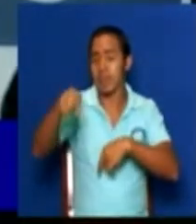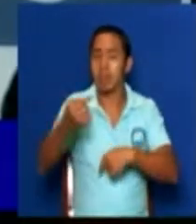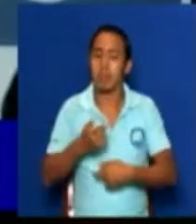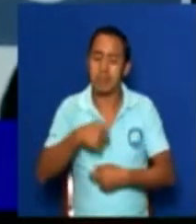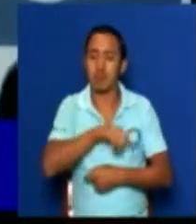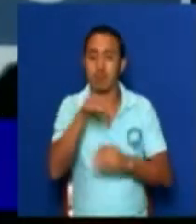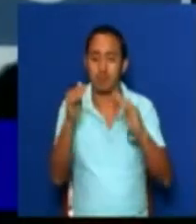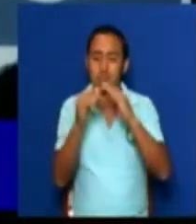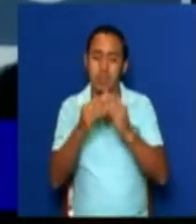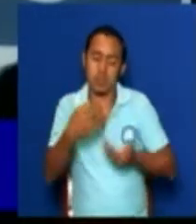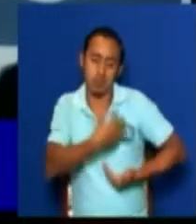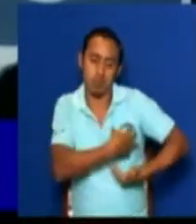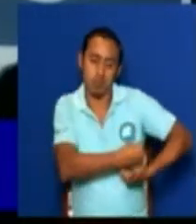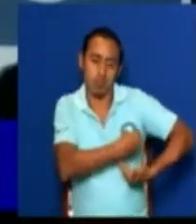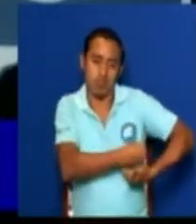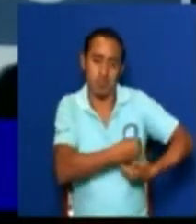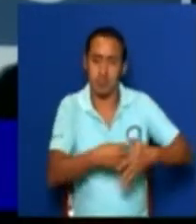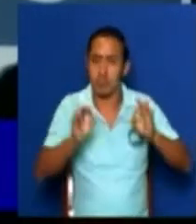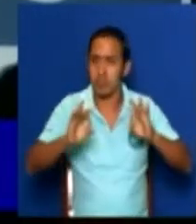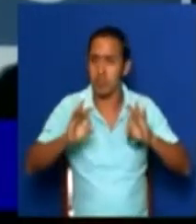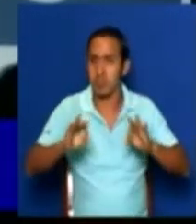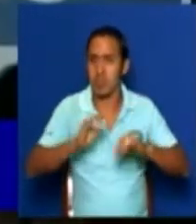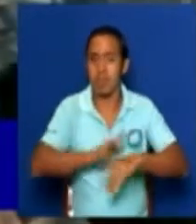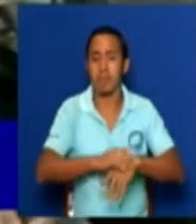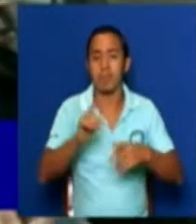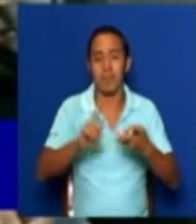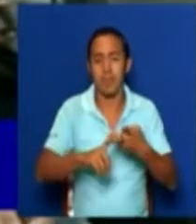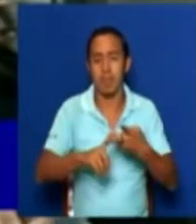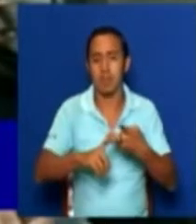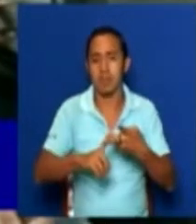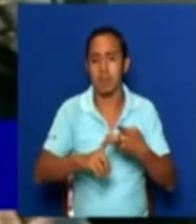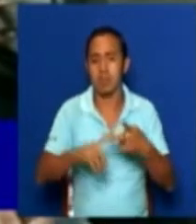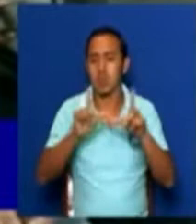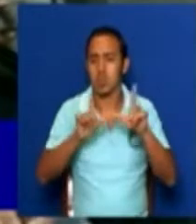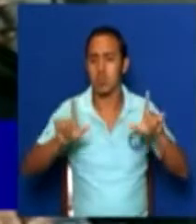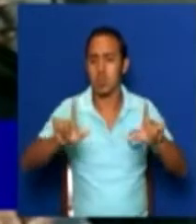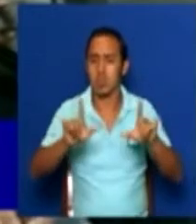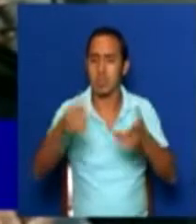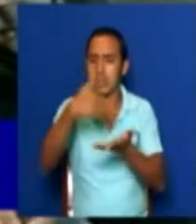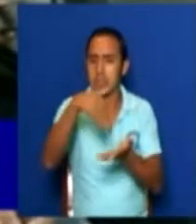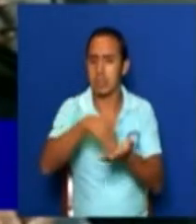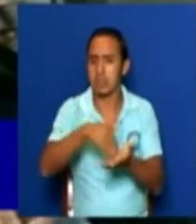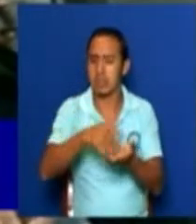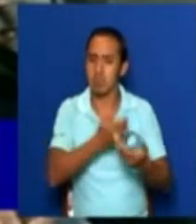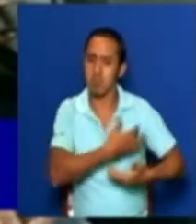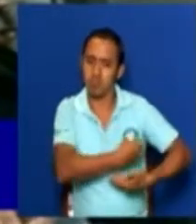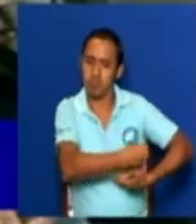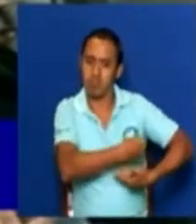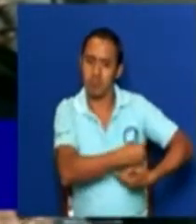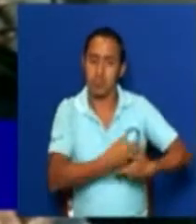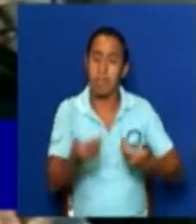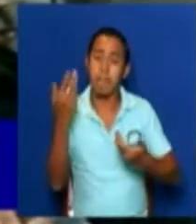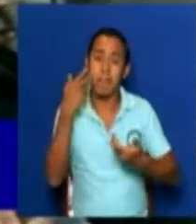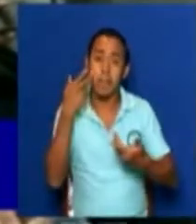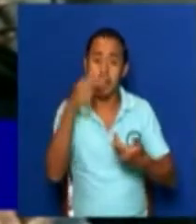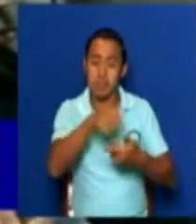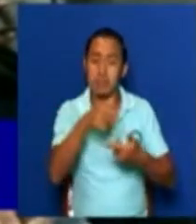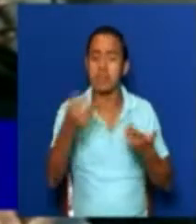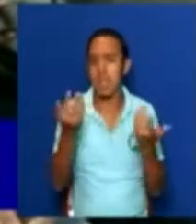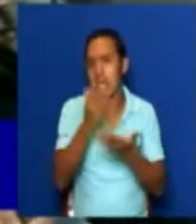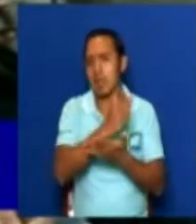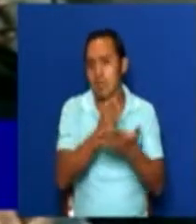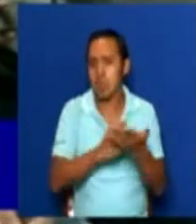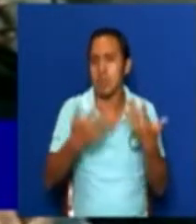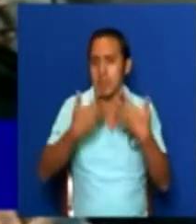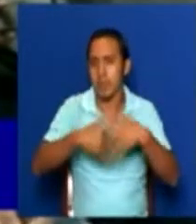de amamantar a sus hijos para que puedan hacerlo. Y también los centros de lactancia materna son otros ejemplos de cosas que están haciendo algunas de